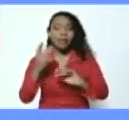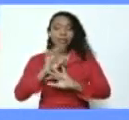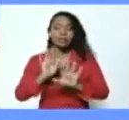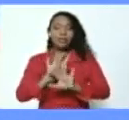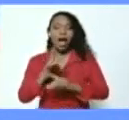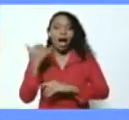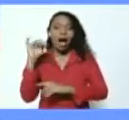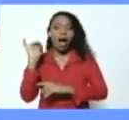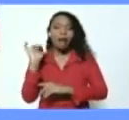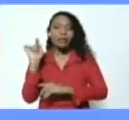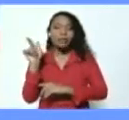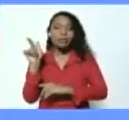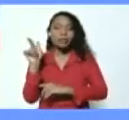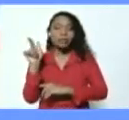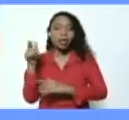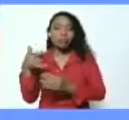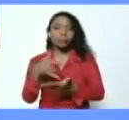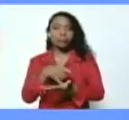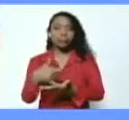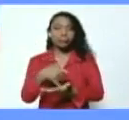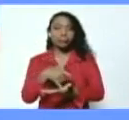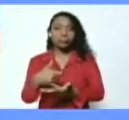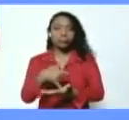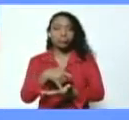existe, con debilidades,